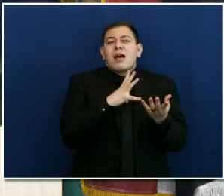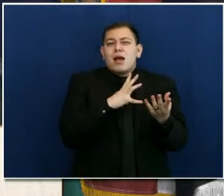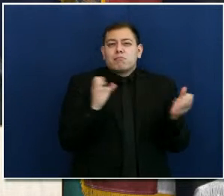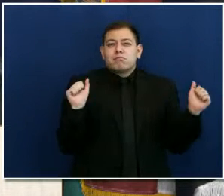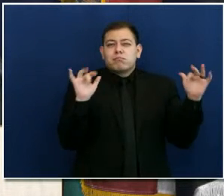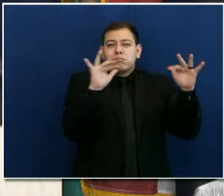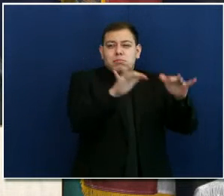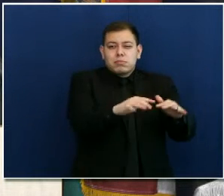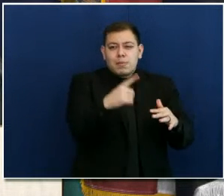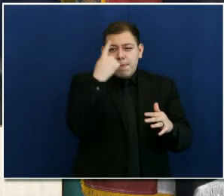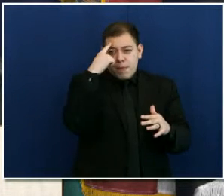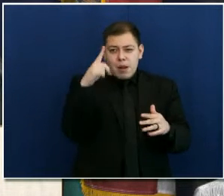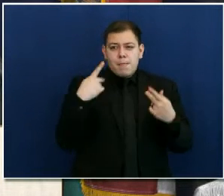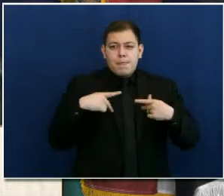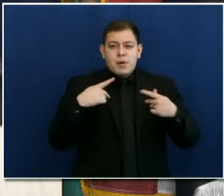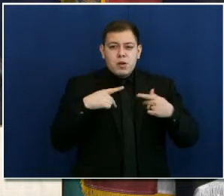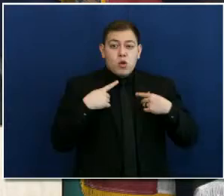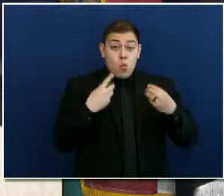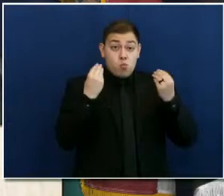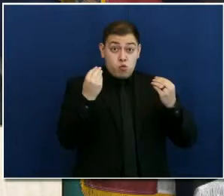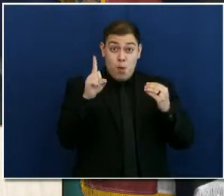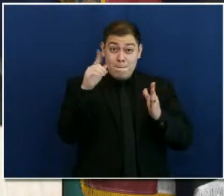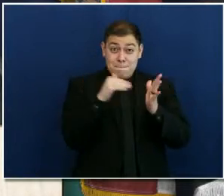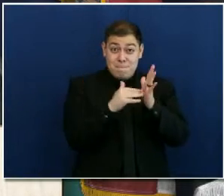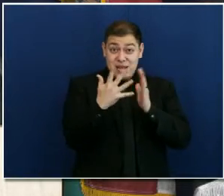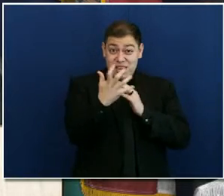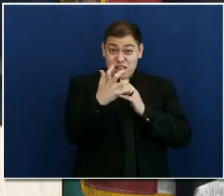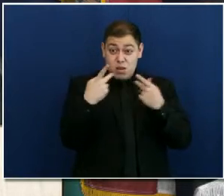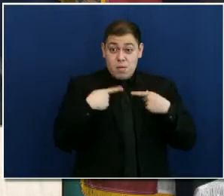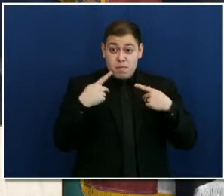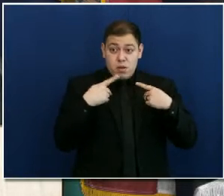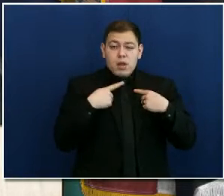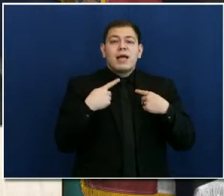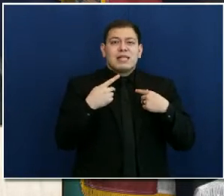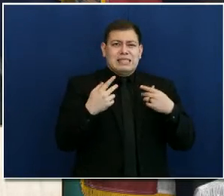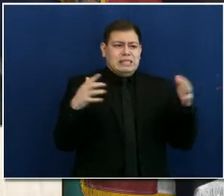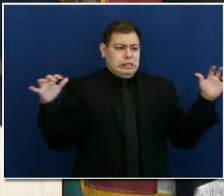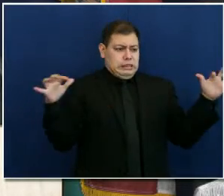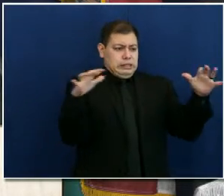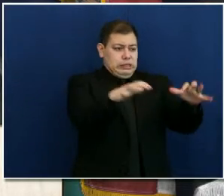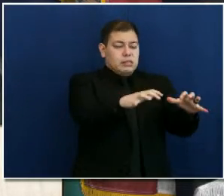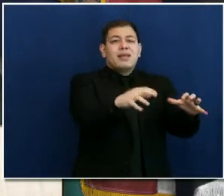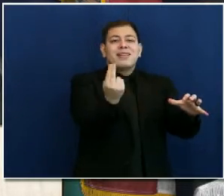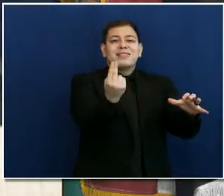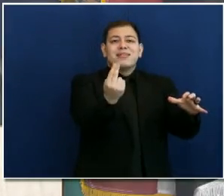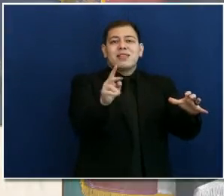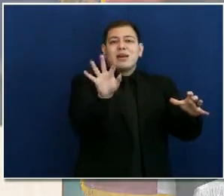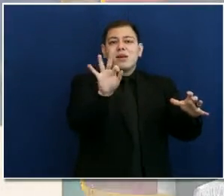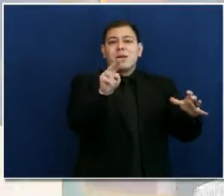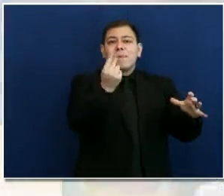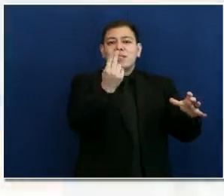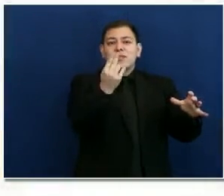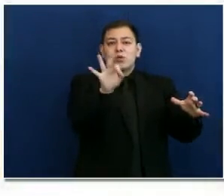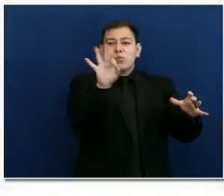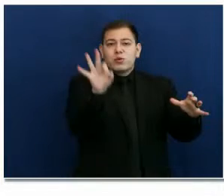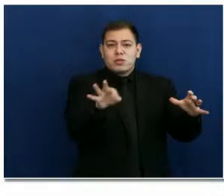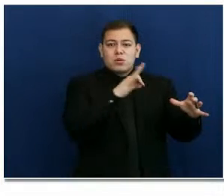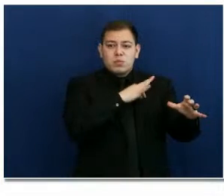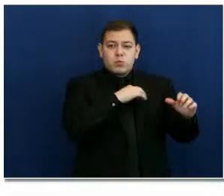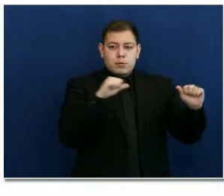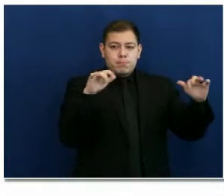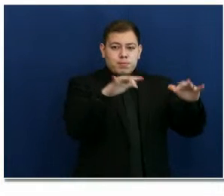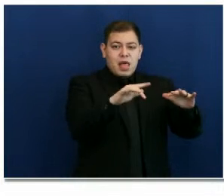eventos, por ejemplo, 1,500 personas que están al 25%, cambiaría, y también eventos que son en